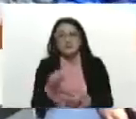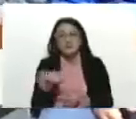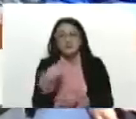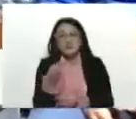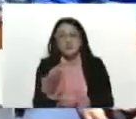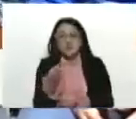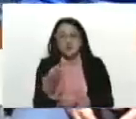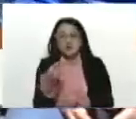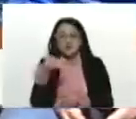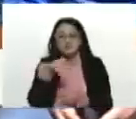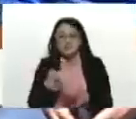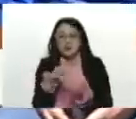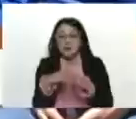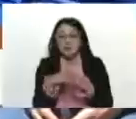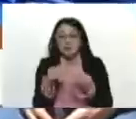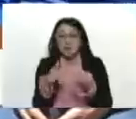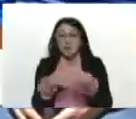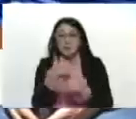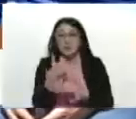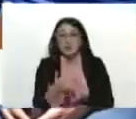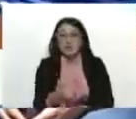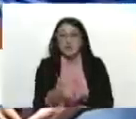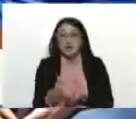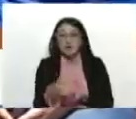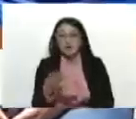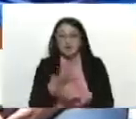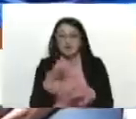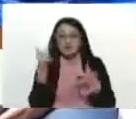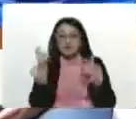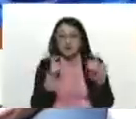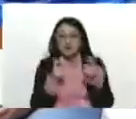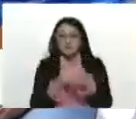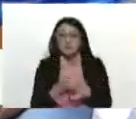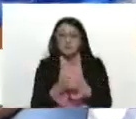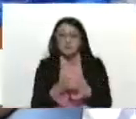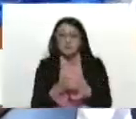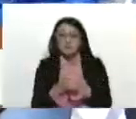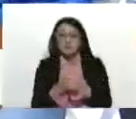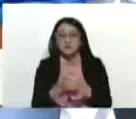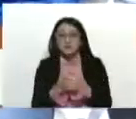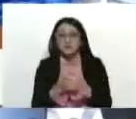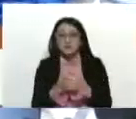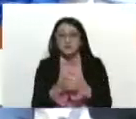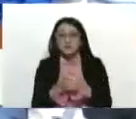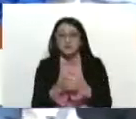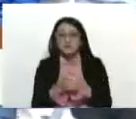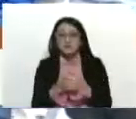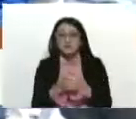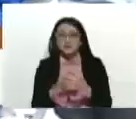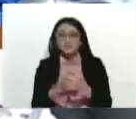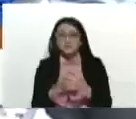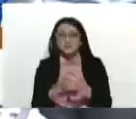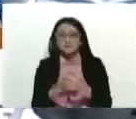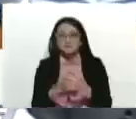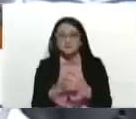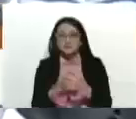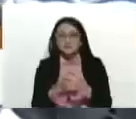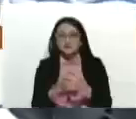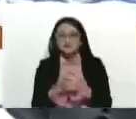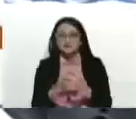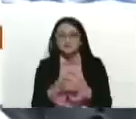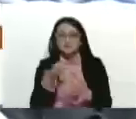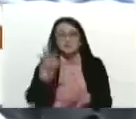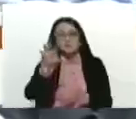de todo ese ese proyecto gran proyecto del comandante Chávez hubo una quizás una una